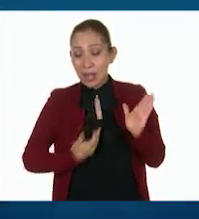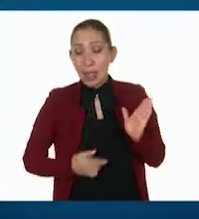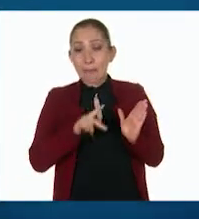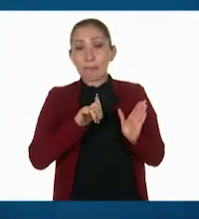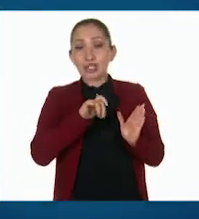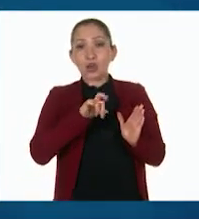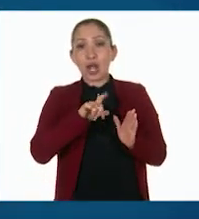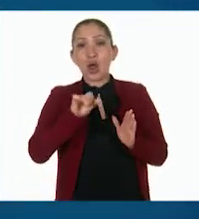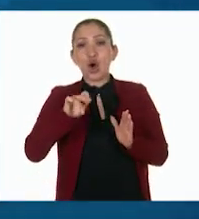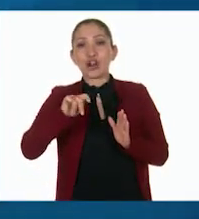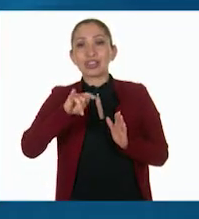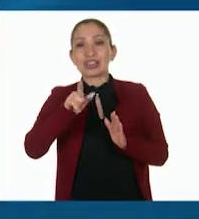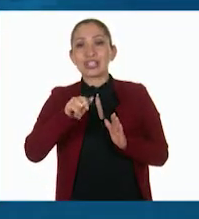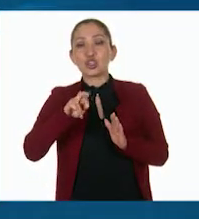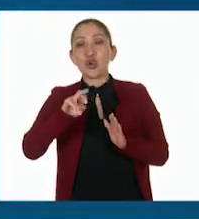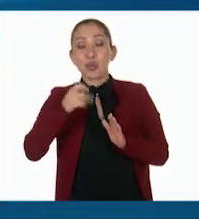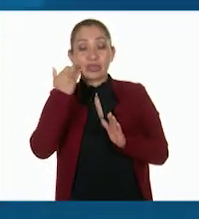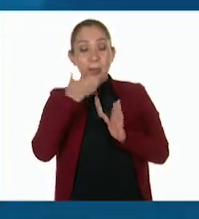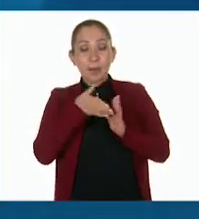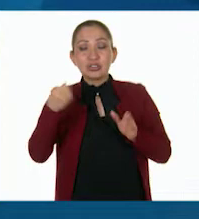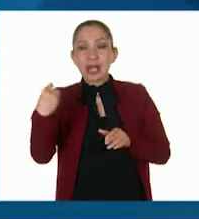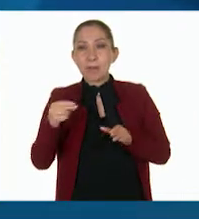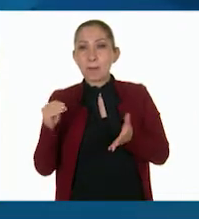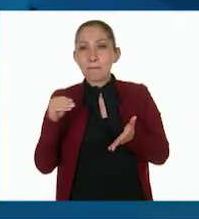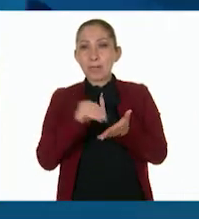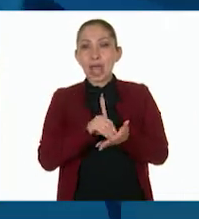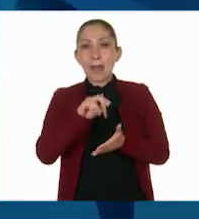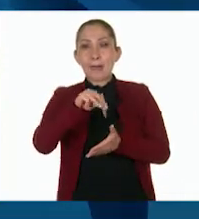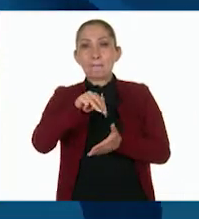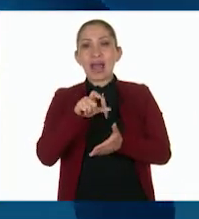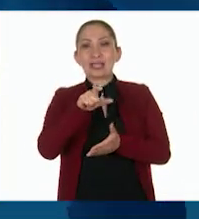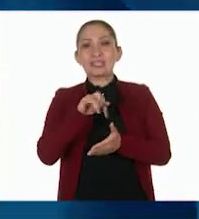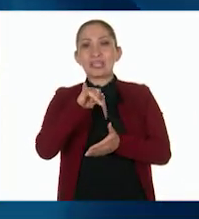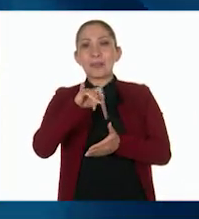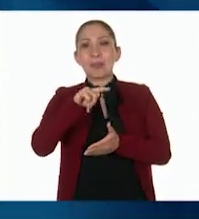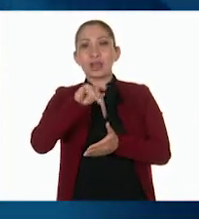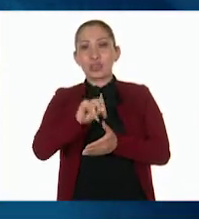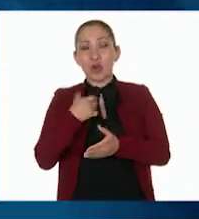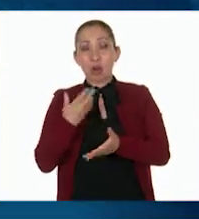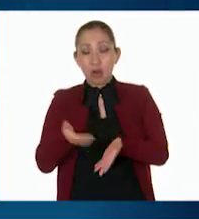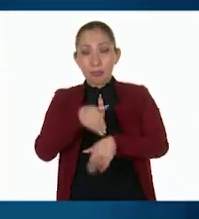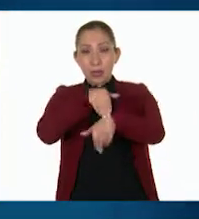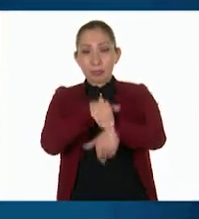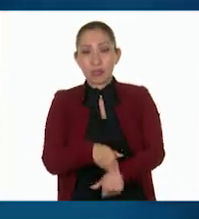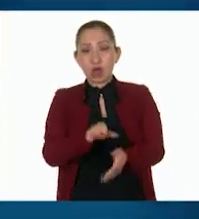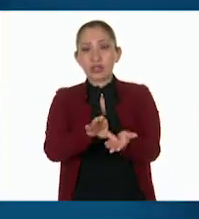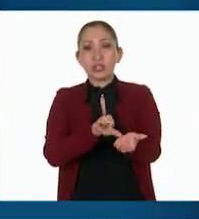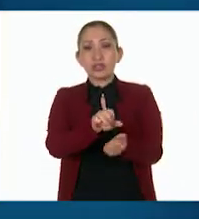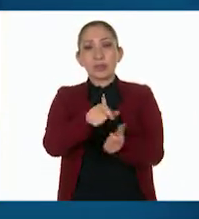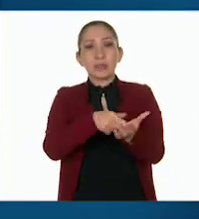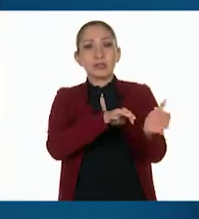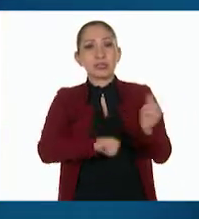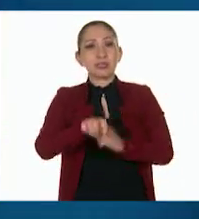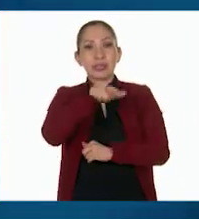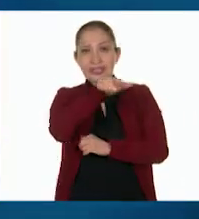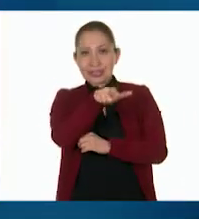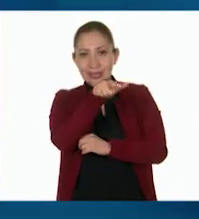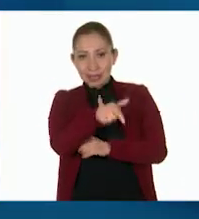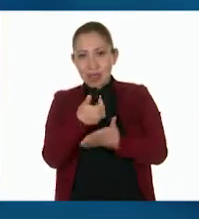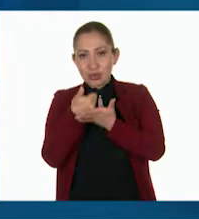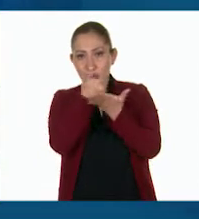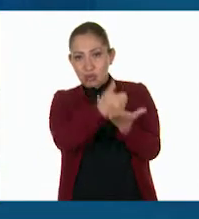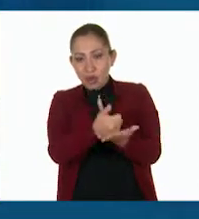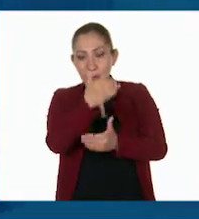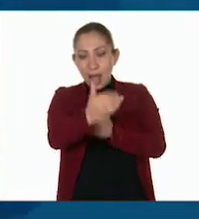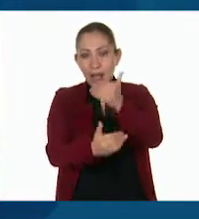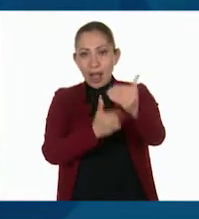Pascual Ortiz Rubio. A este periodo se le conoce como maximato. El apego a la Constitución de 1917 permitió dar